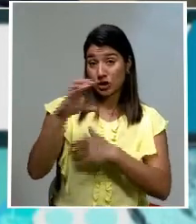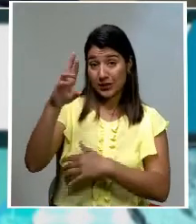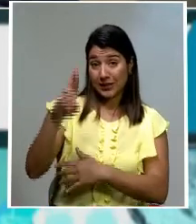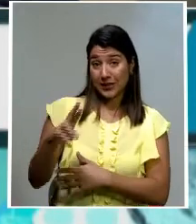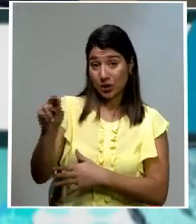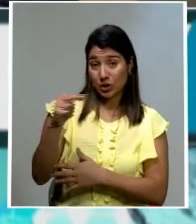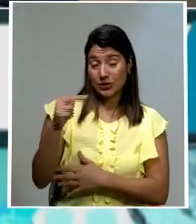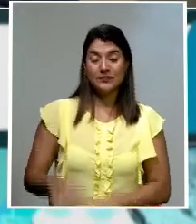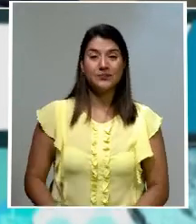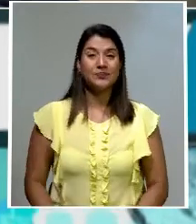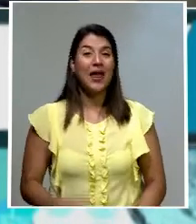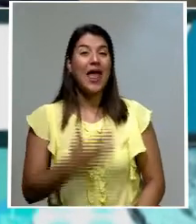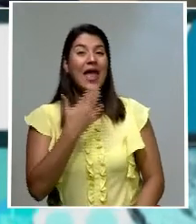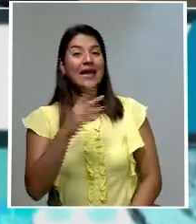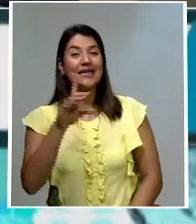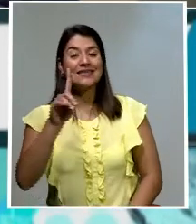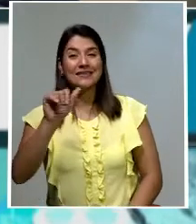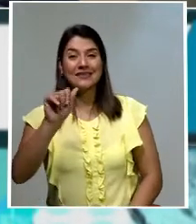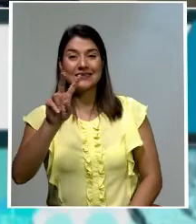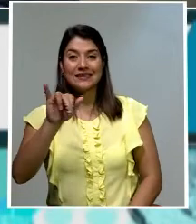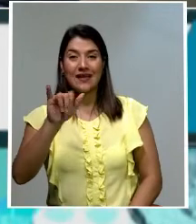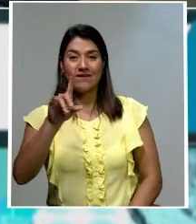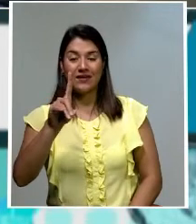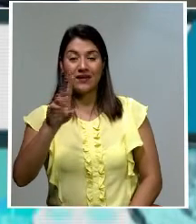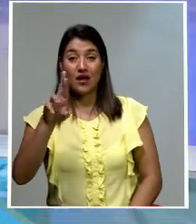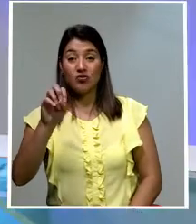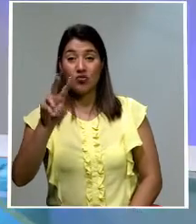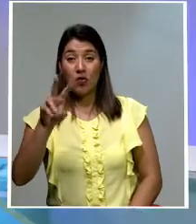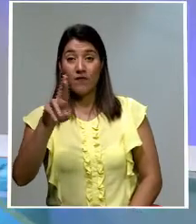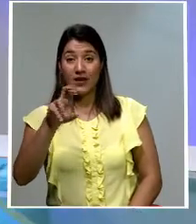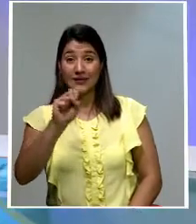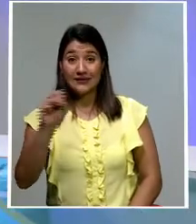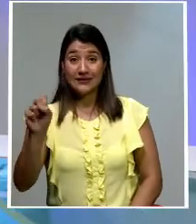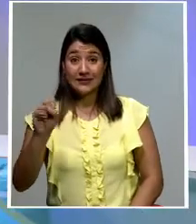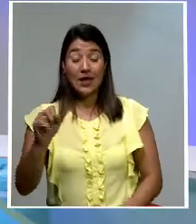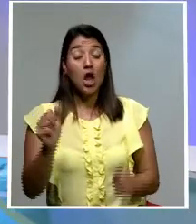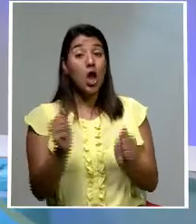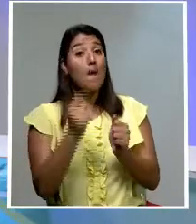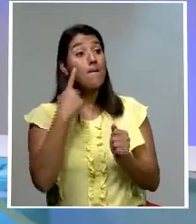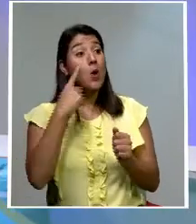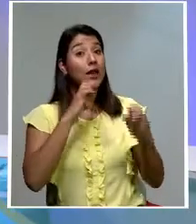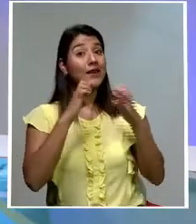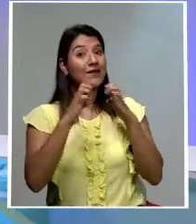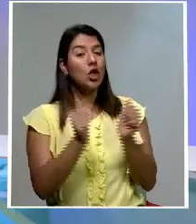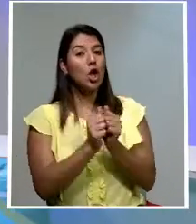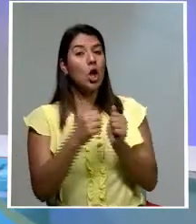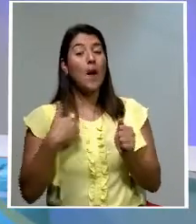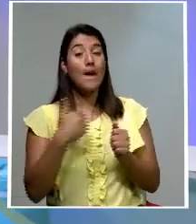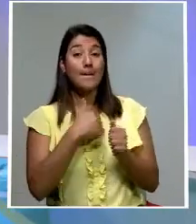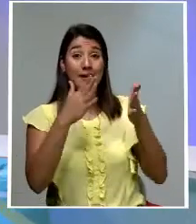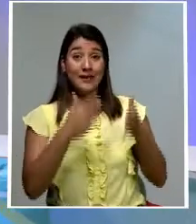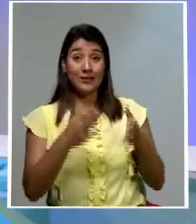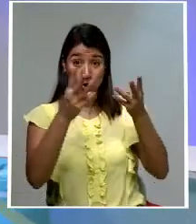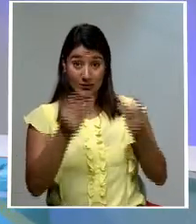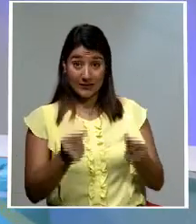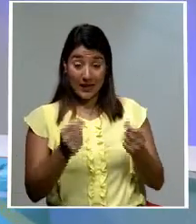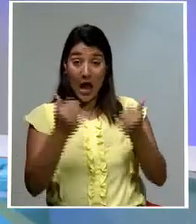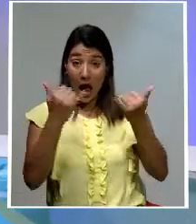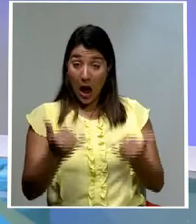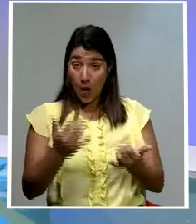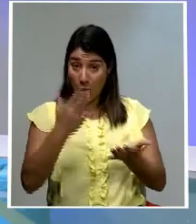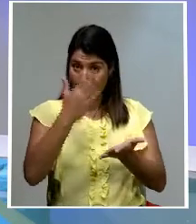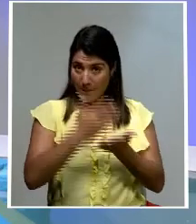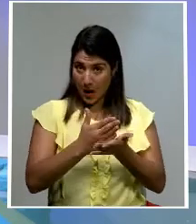Noticias. Gracias, David Robertsi, con esta amplísima entrevista con el ministro de Hacienda. Nos vamos ahora a